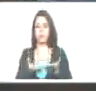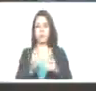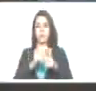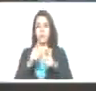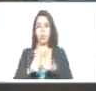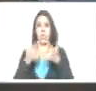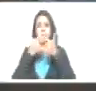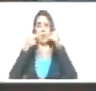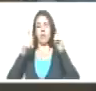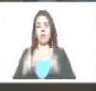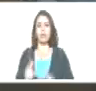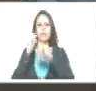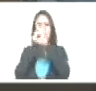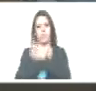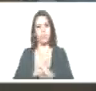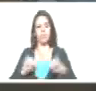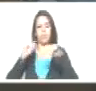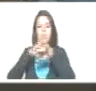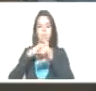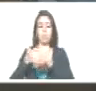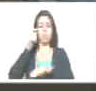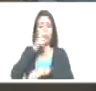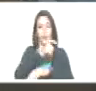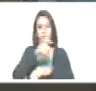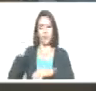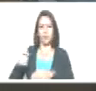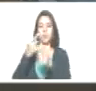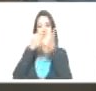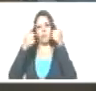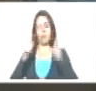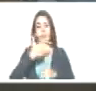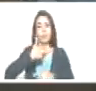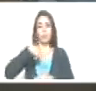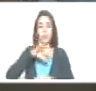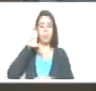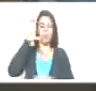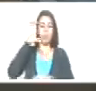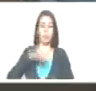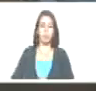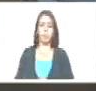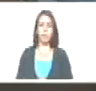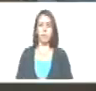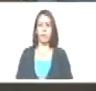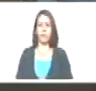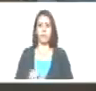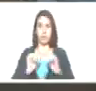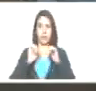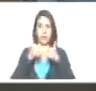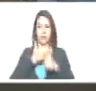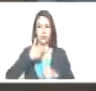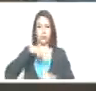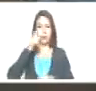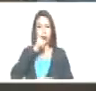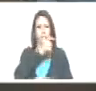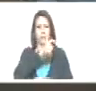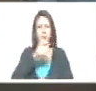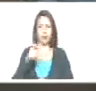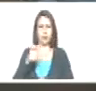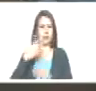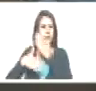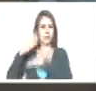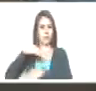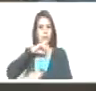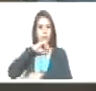por la independencia, por la soberanía, por la liberación de nuestra patria? Empezando por nuestros pueblos ancestrales, por nuestros